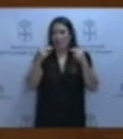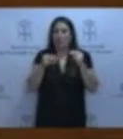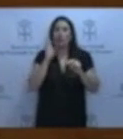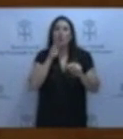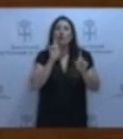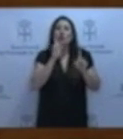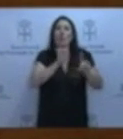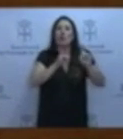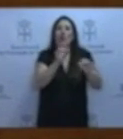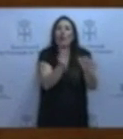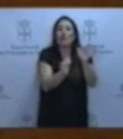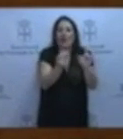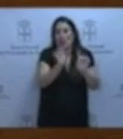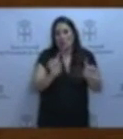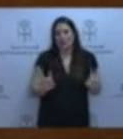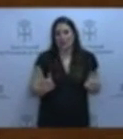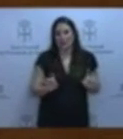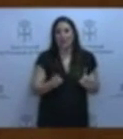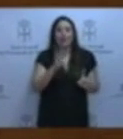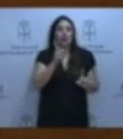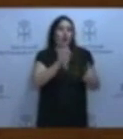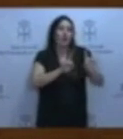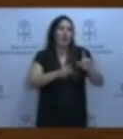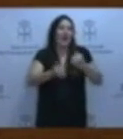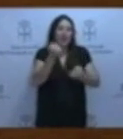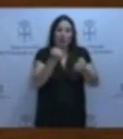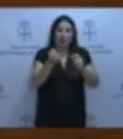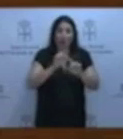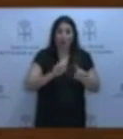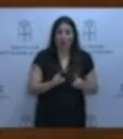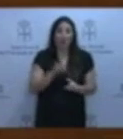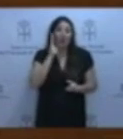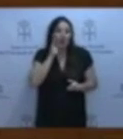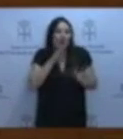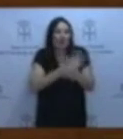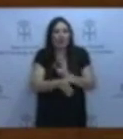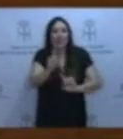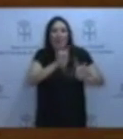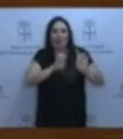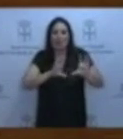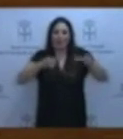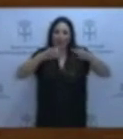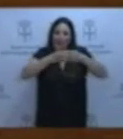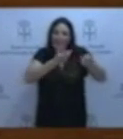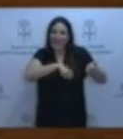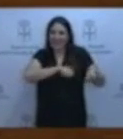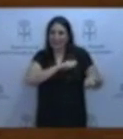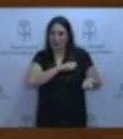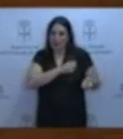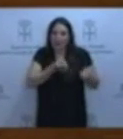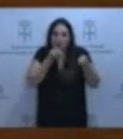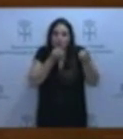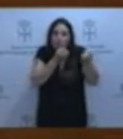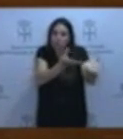La corrupción no es solo un problema económico. La corrupción para nosotros es un problema del conjunto del país. Es el mensaje que damos a nuestra